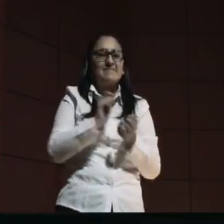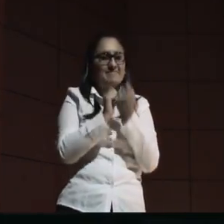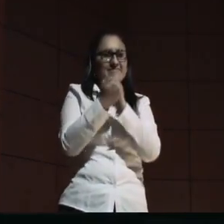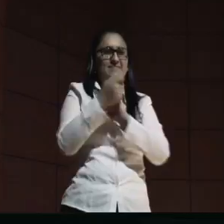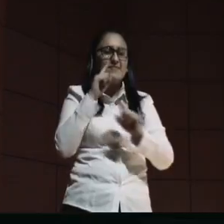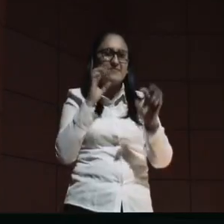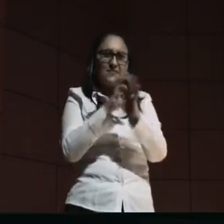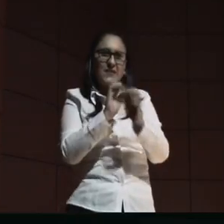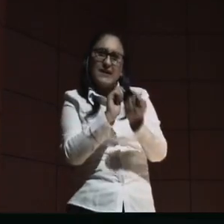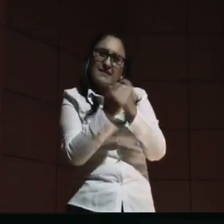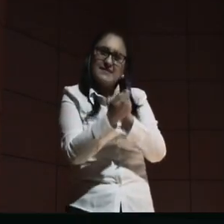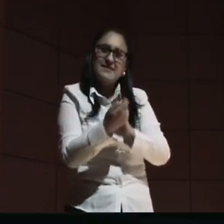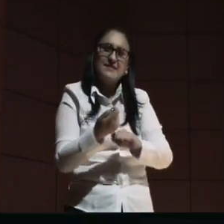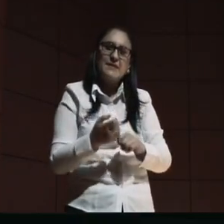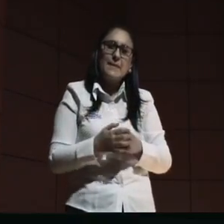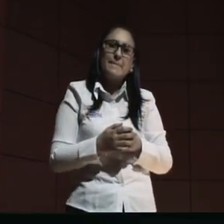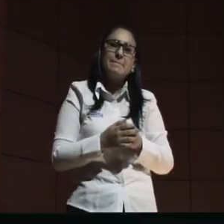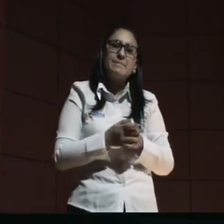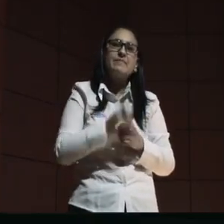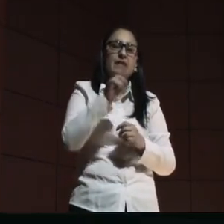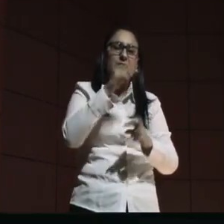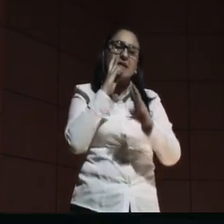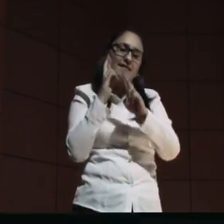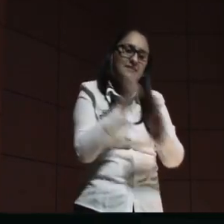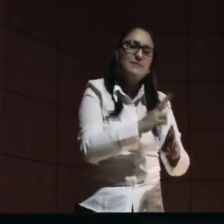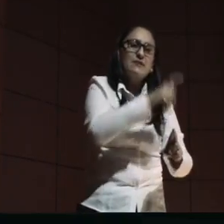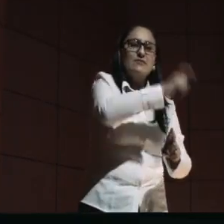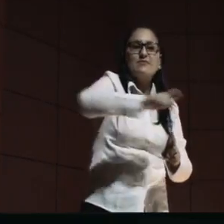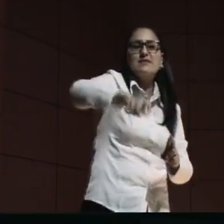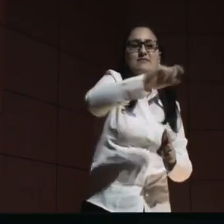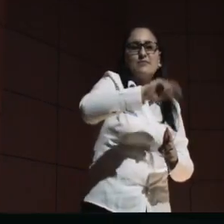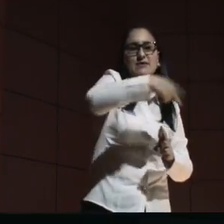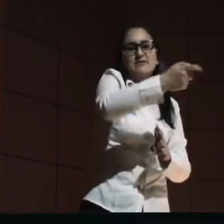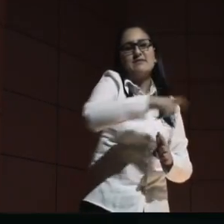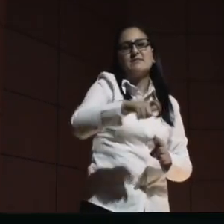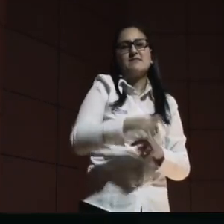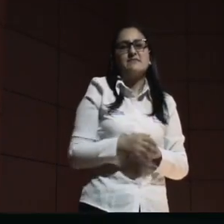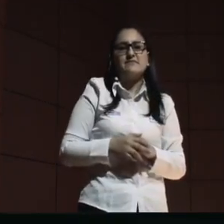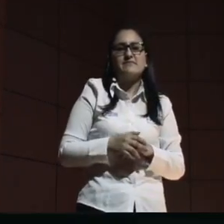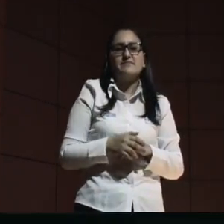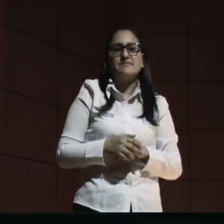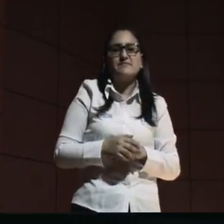respeto propio y respeto por los demás.